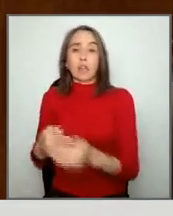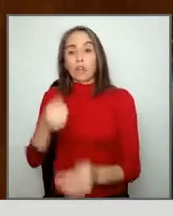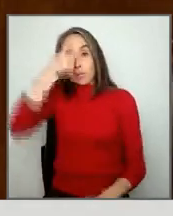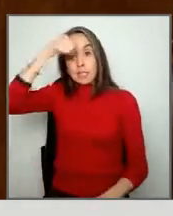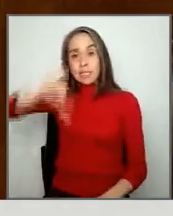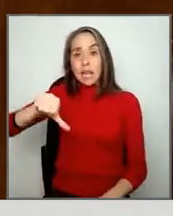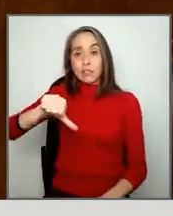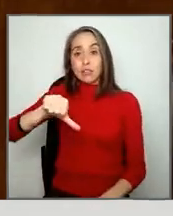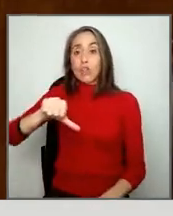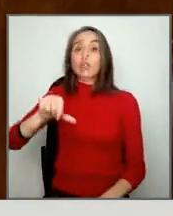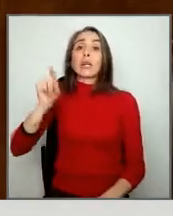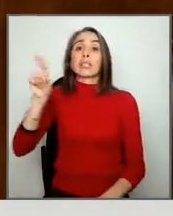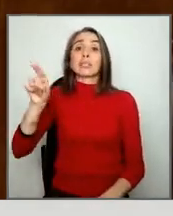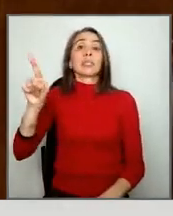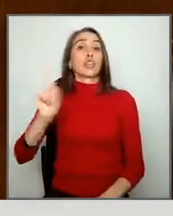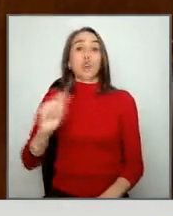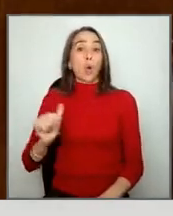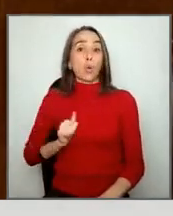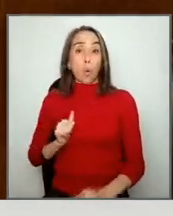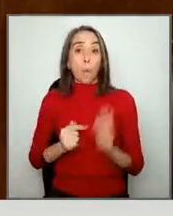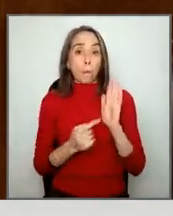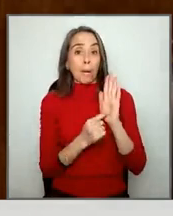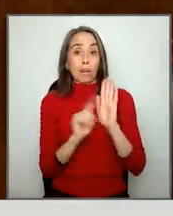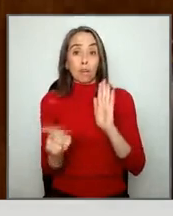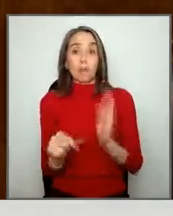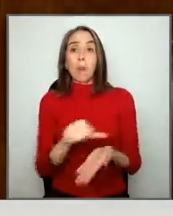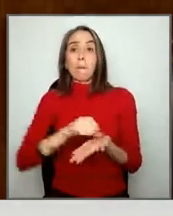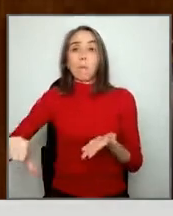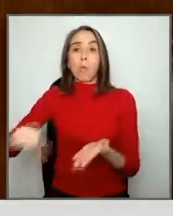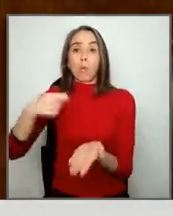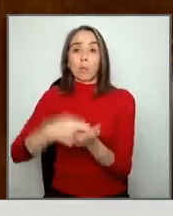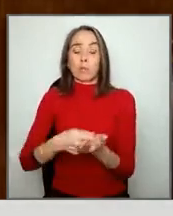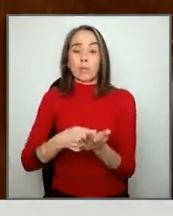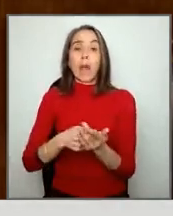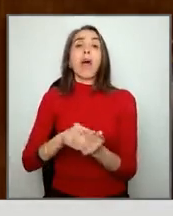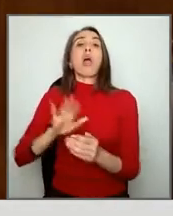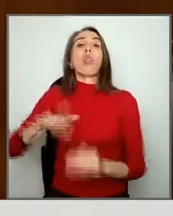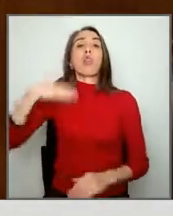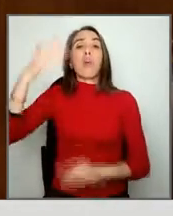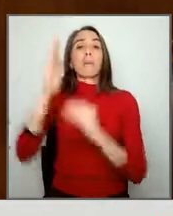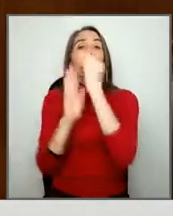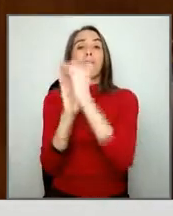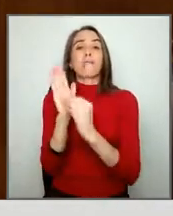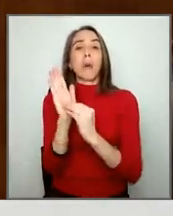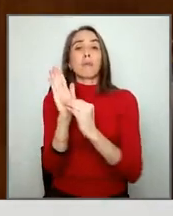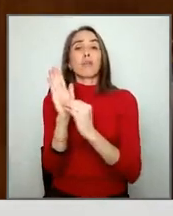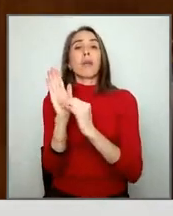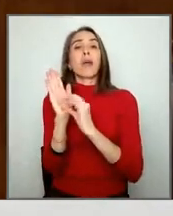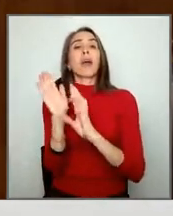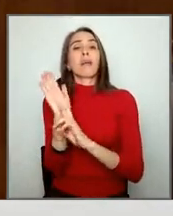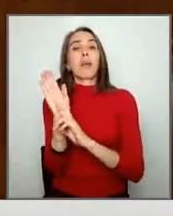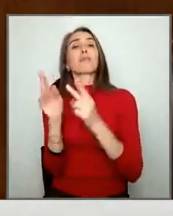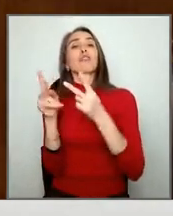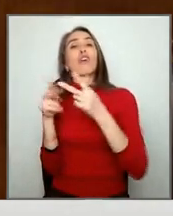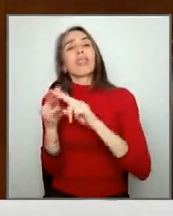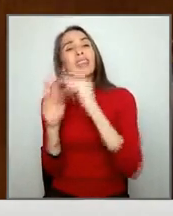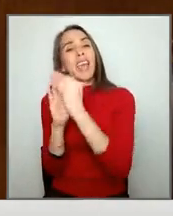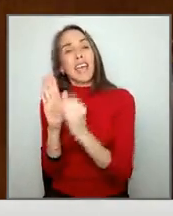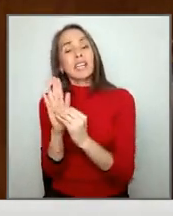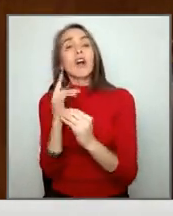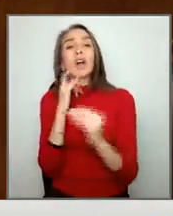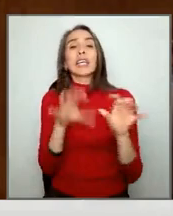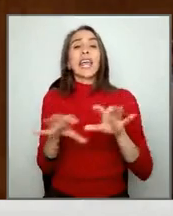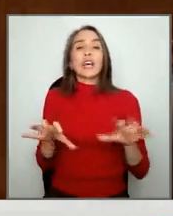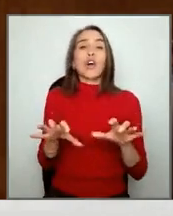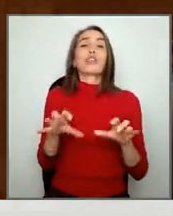obligaciones Con multa y remite al reglamento las especificaciones técnicas los tipos de productos a los que se aplicará este artículo